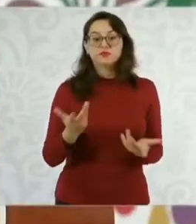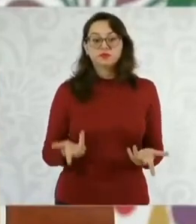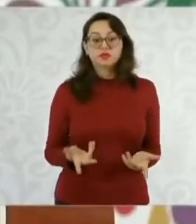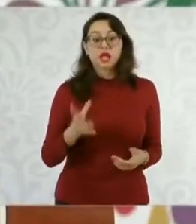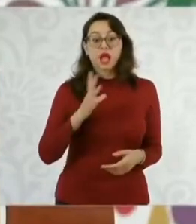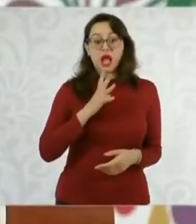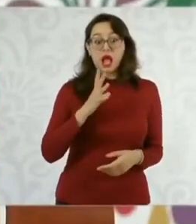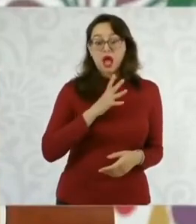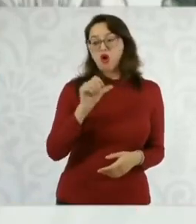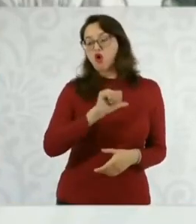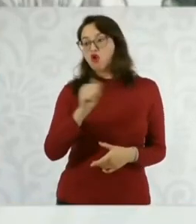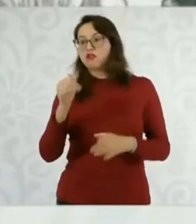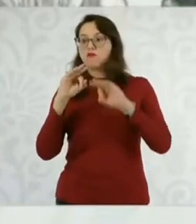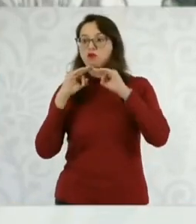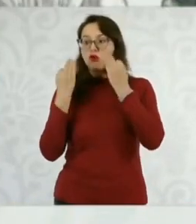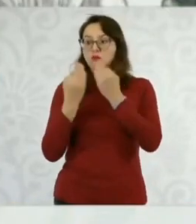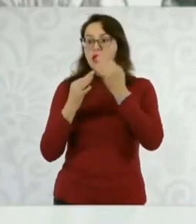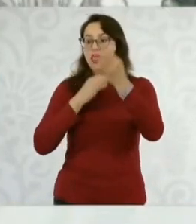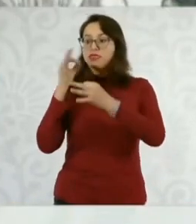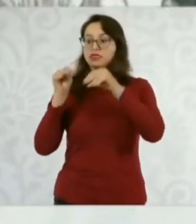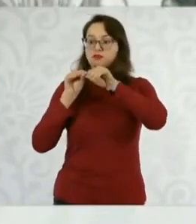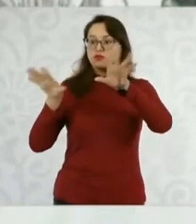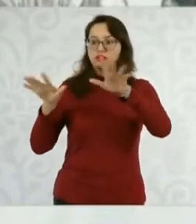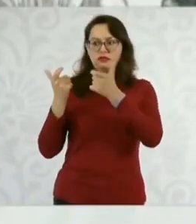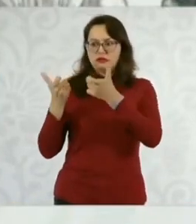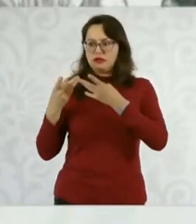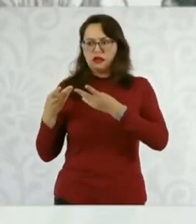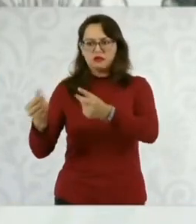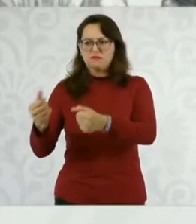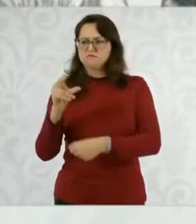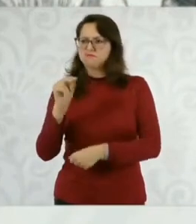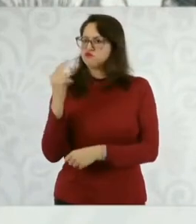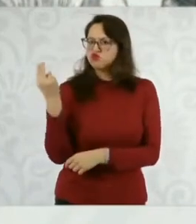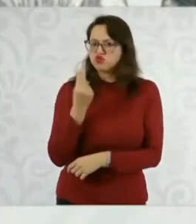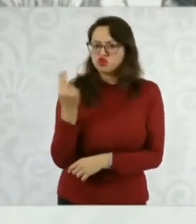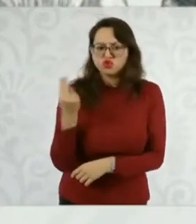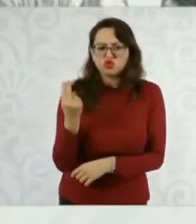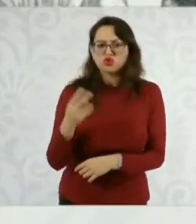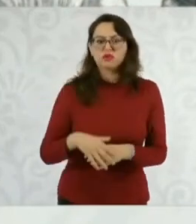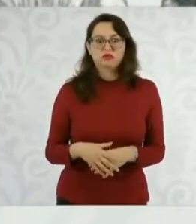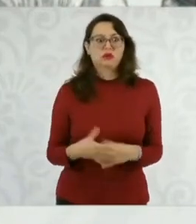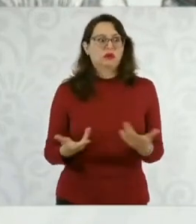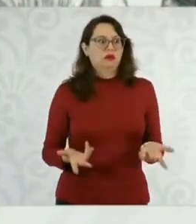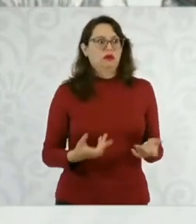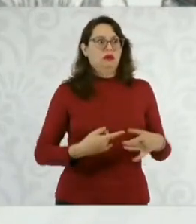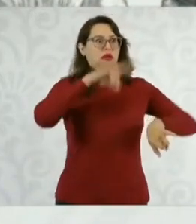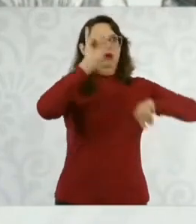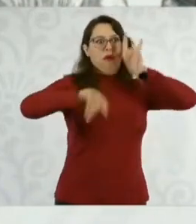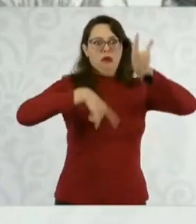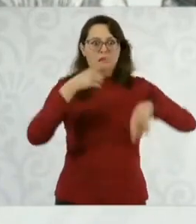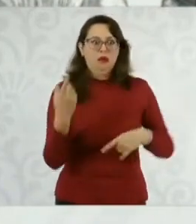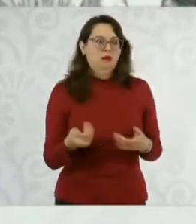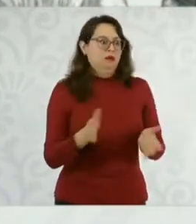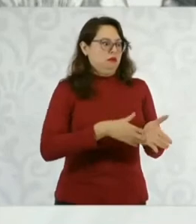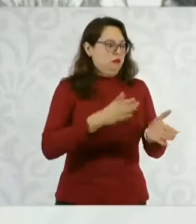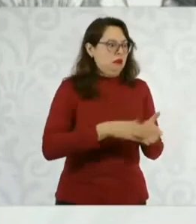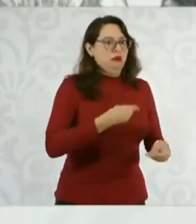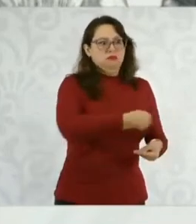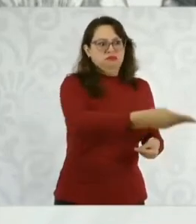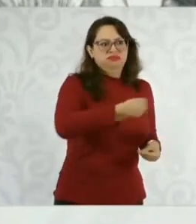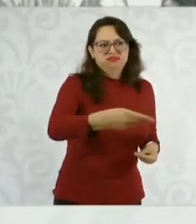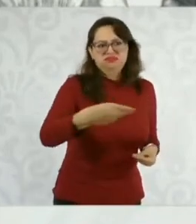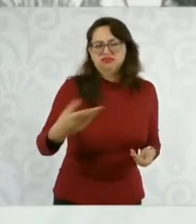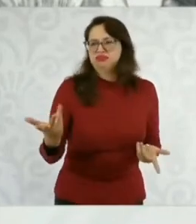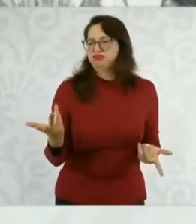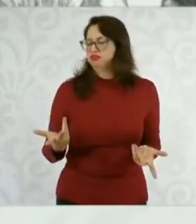que hay otras formas de difusión que no requieren tanto recurso, como carteles, volantes, que si ellos desean que